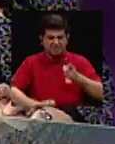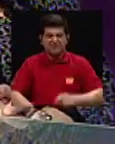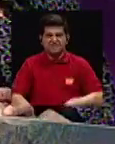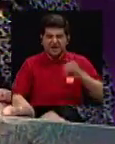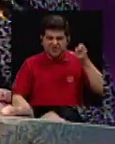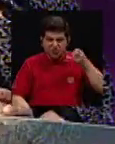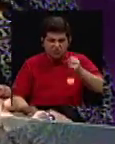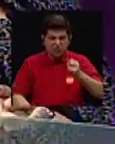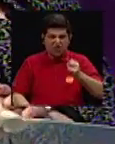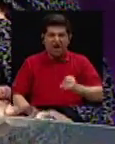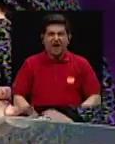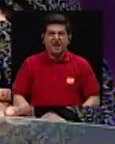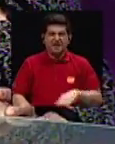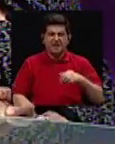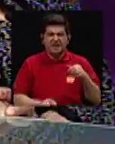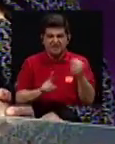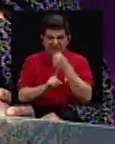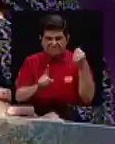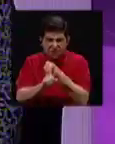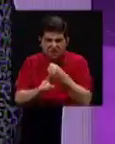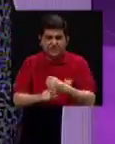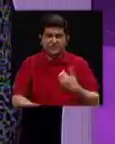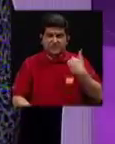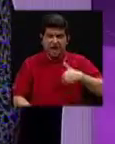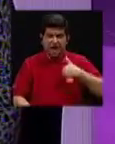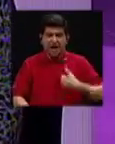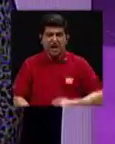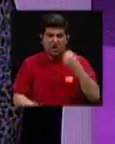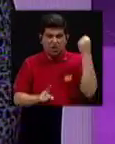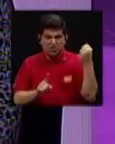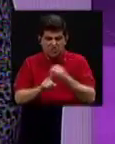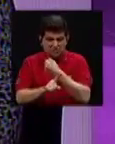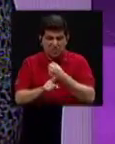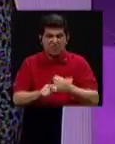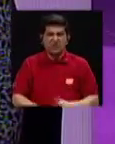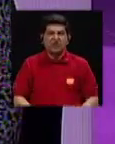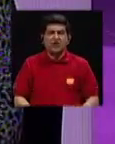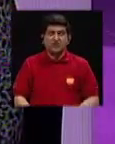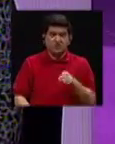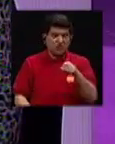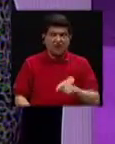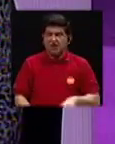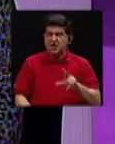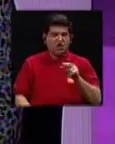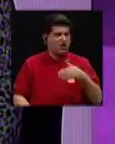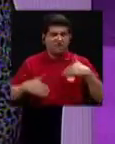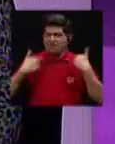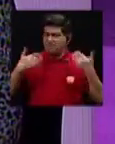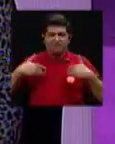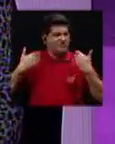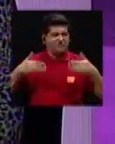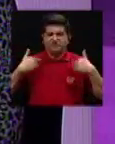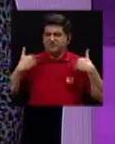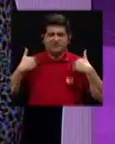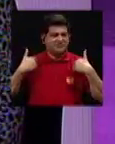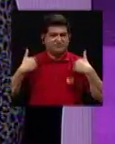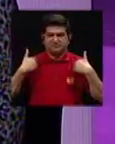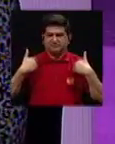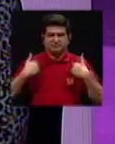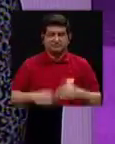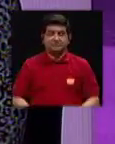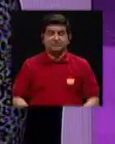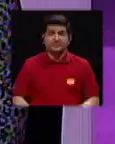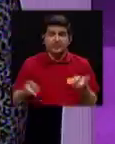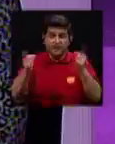más fuertemente ese mandato de violación ese mandato de crueldad el hombre cruel es un hombre profundamente infeliz